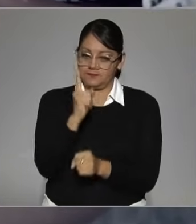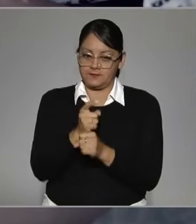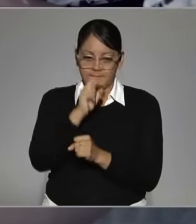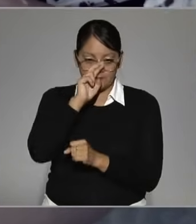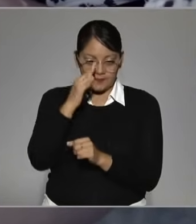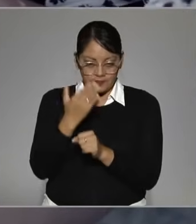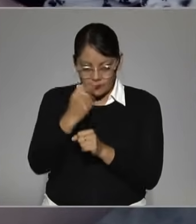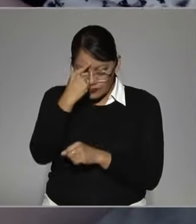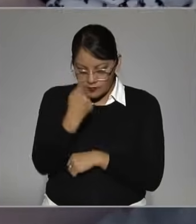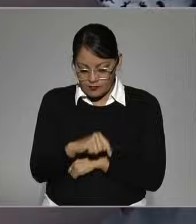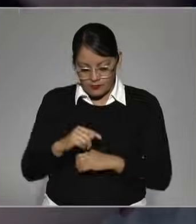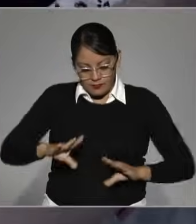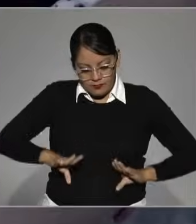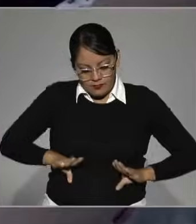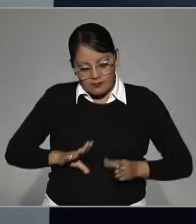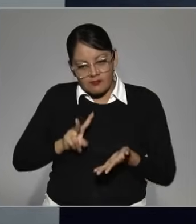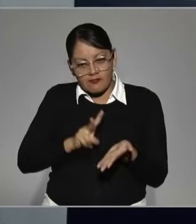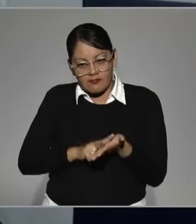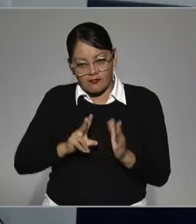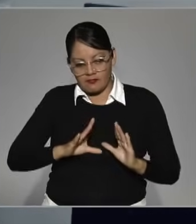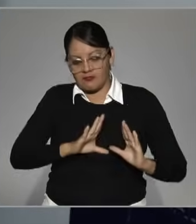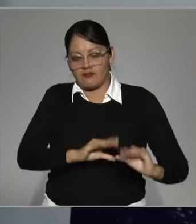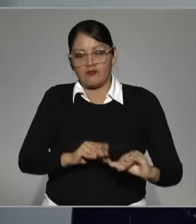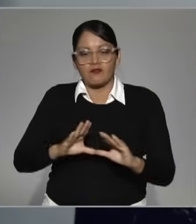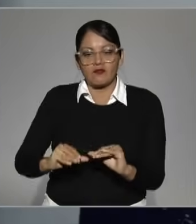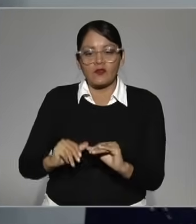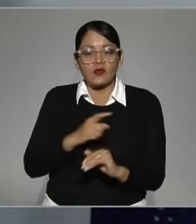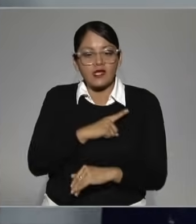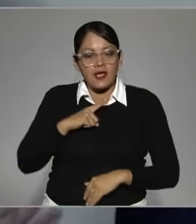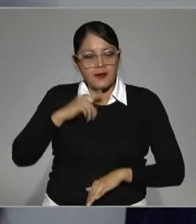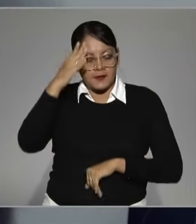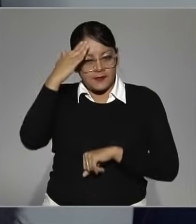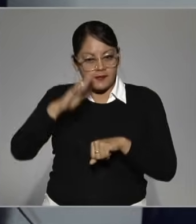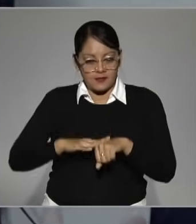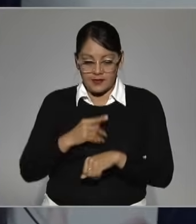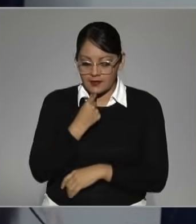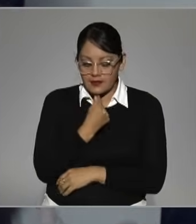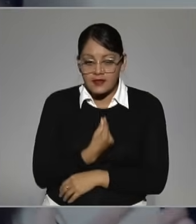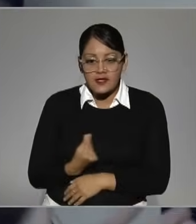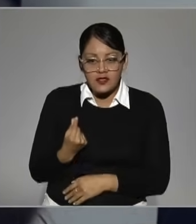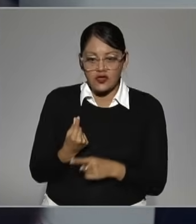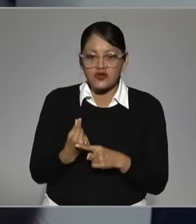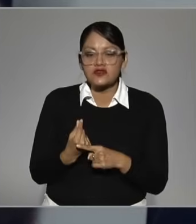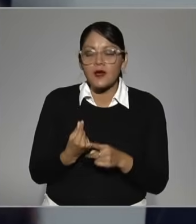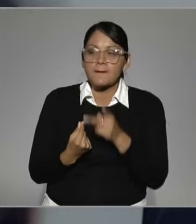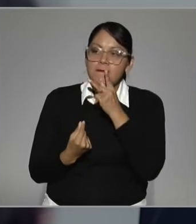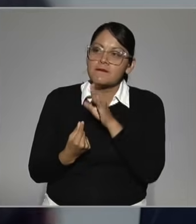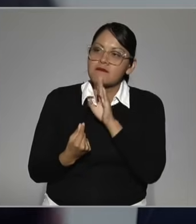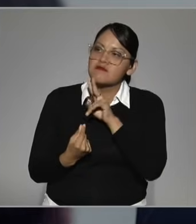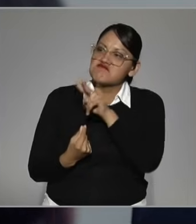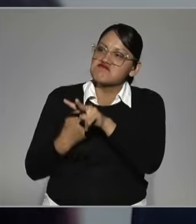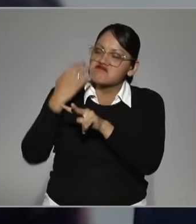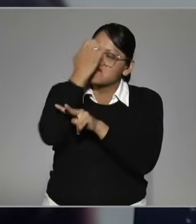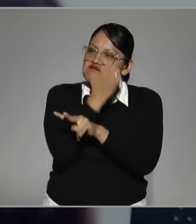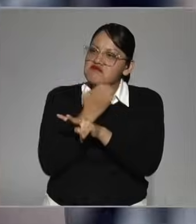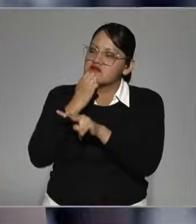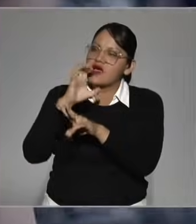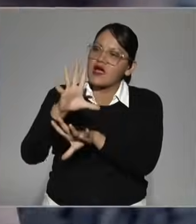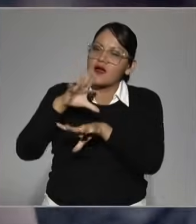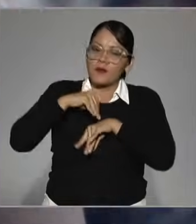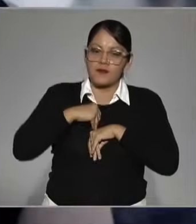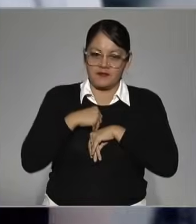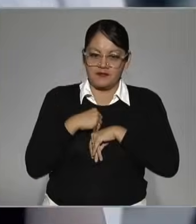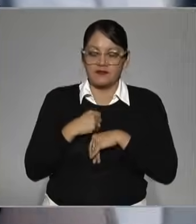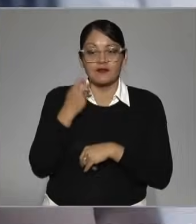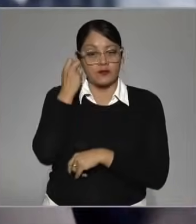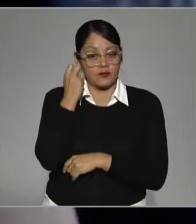y de inculcar valores, deben tomar en cuenta que los niños aprenden por imitación, observando las conductas de los adultos y,